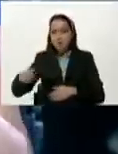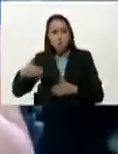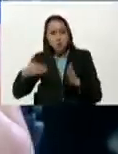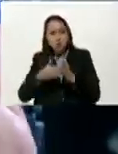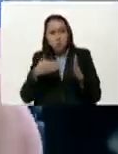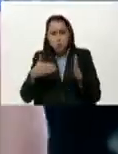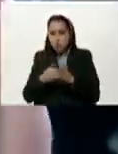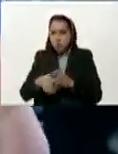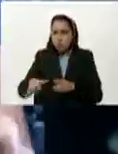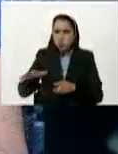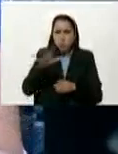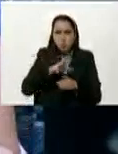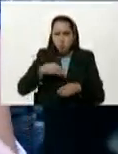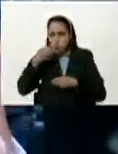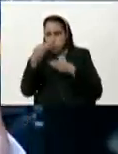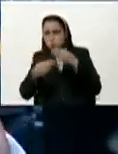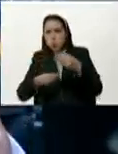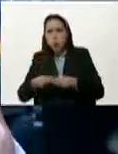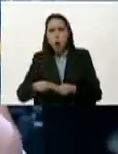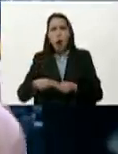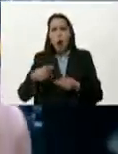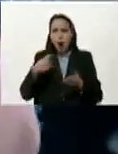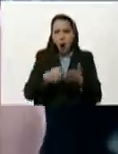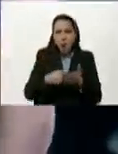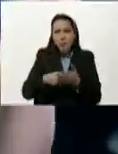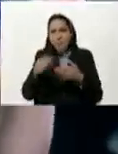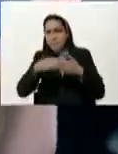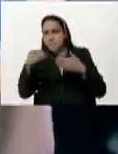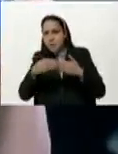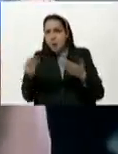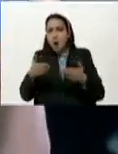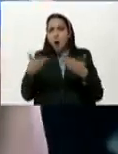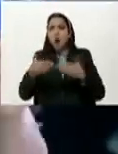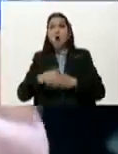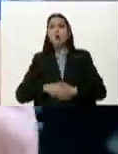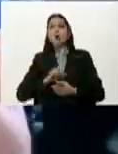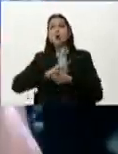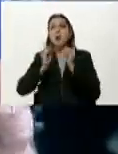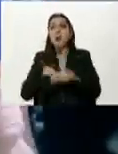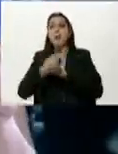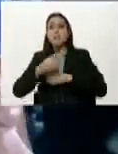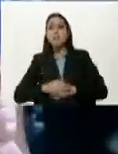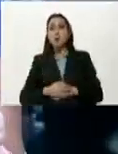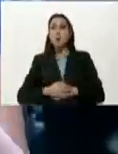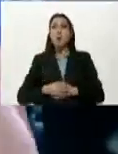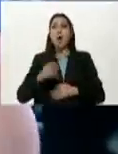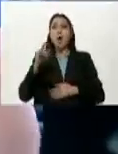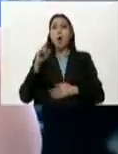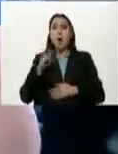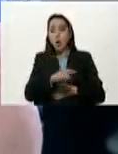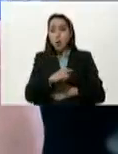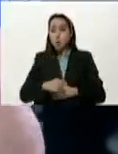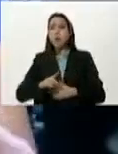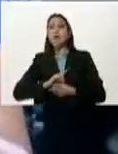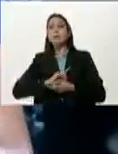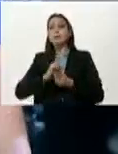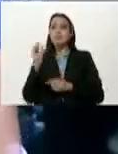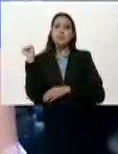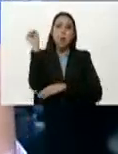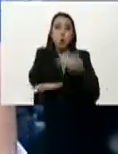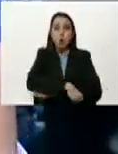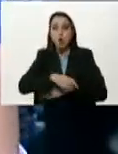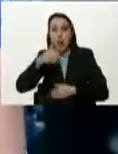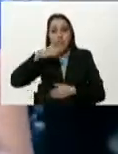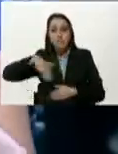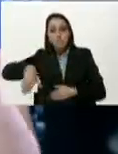proceso especulando con el precio la divisa el lunes se encontraron en una derrota absoluta así que el pueblo venezolano